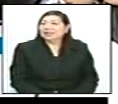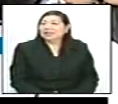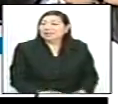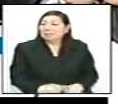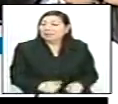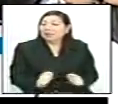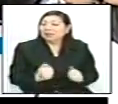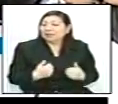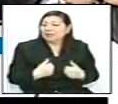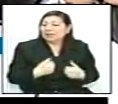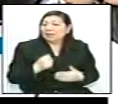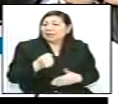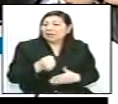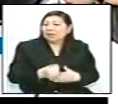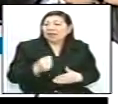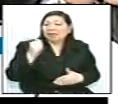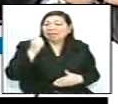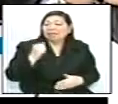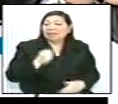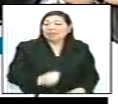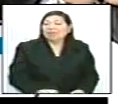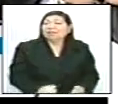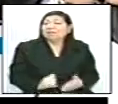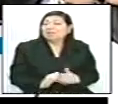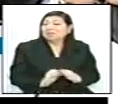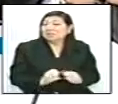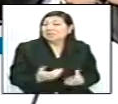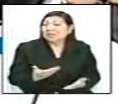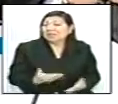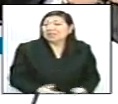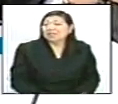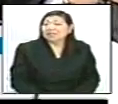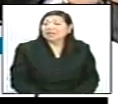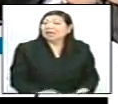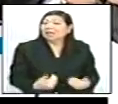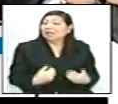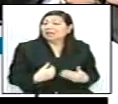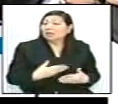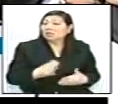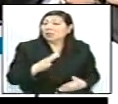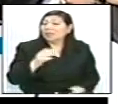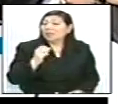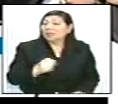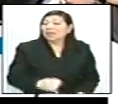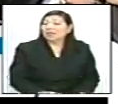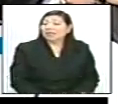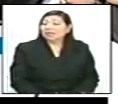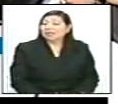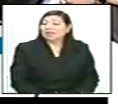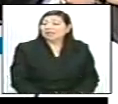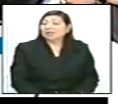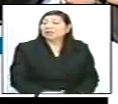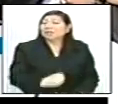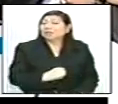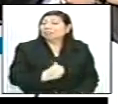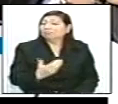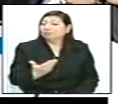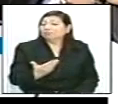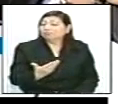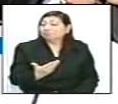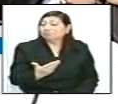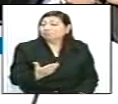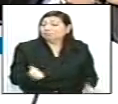mayor derecho a entrar al debate. Si es parlamentario, tiene vigente su derecho. De tal manera que yo le pedía en